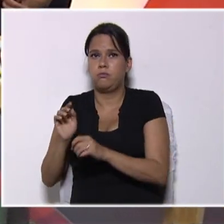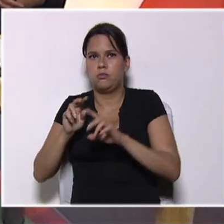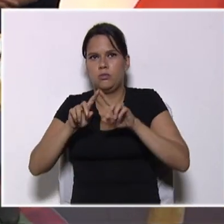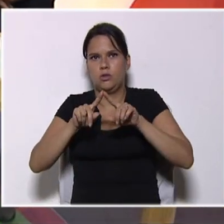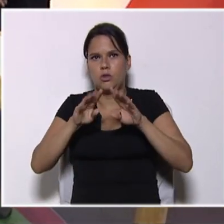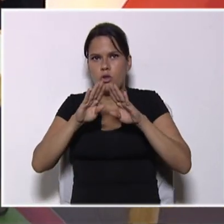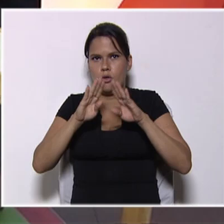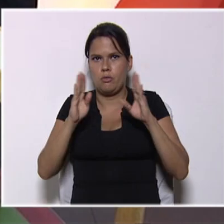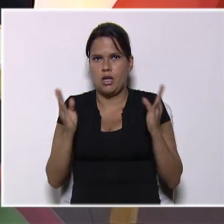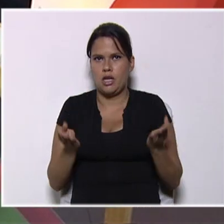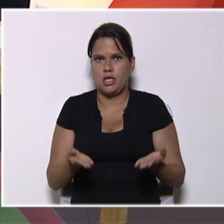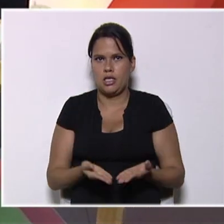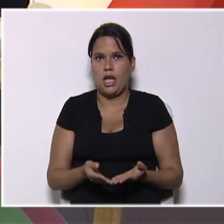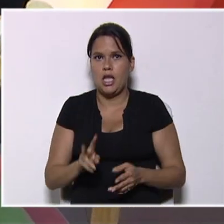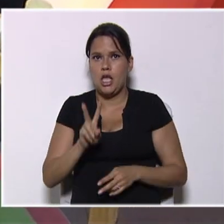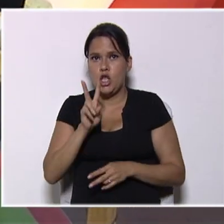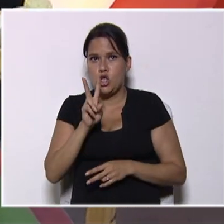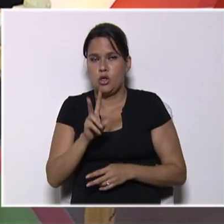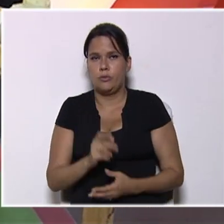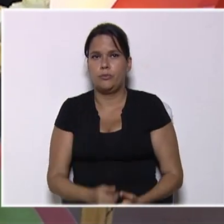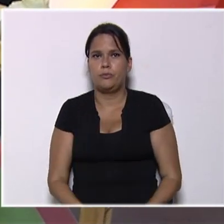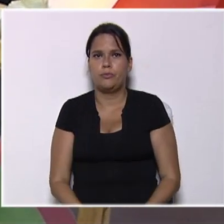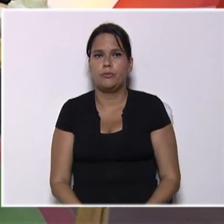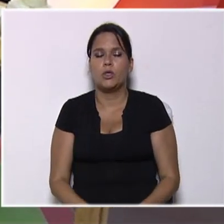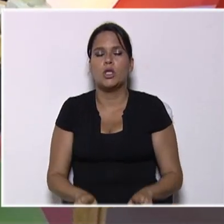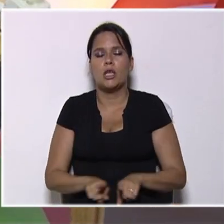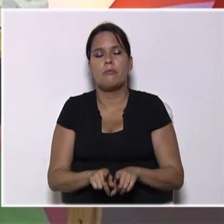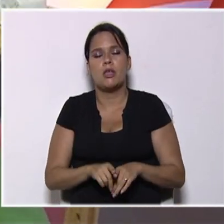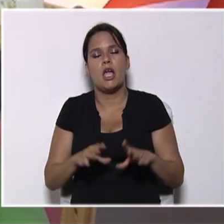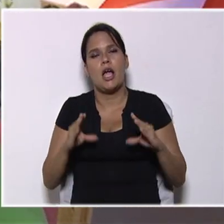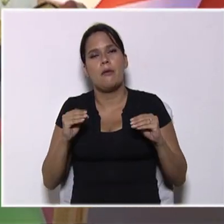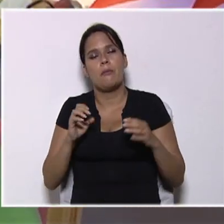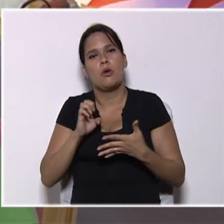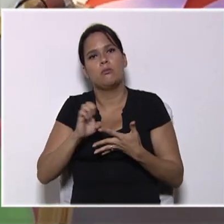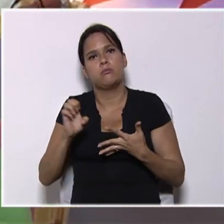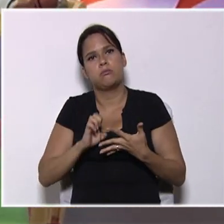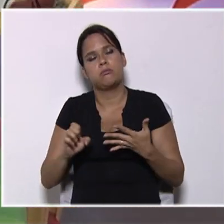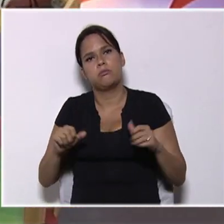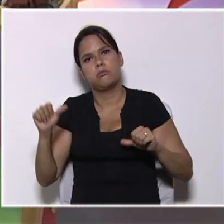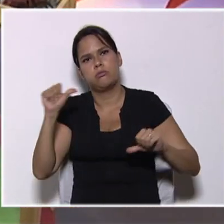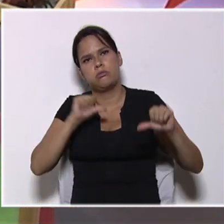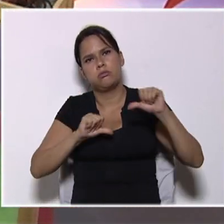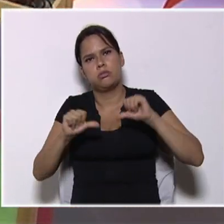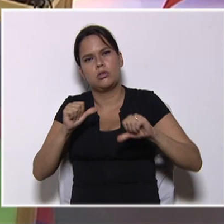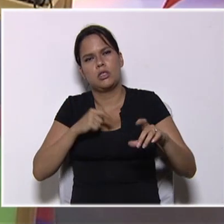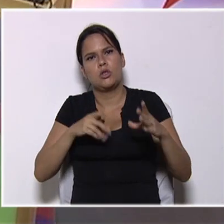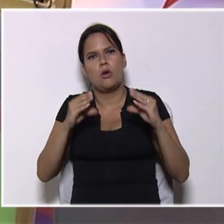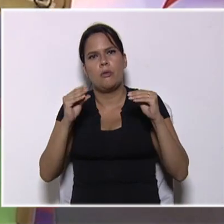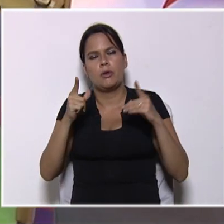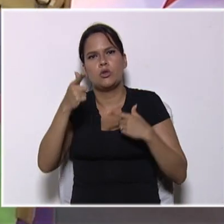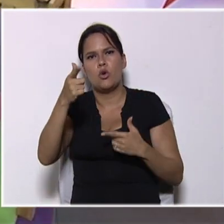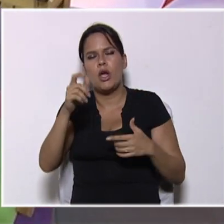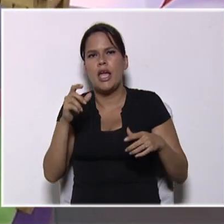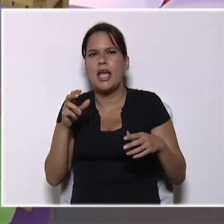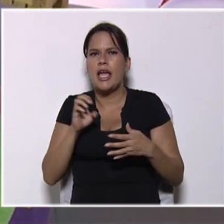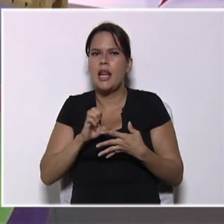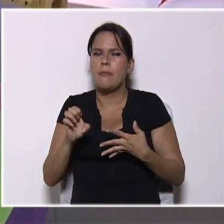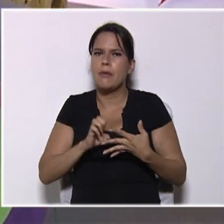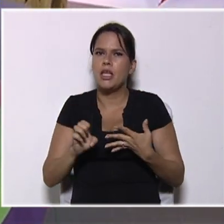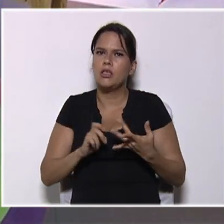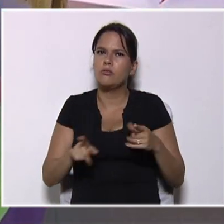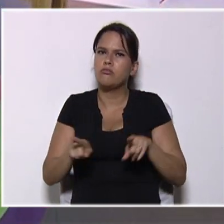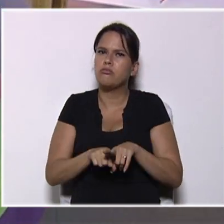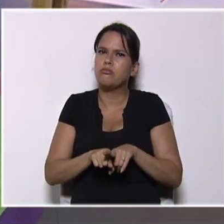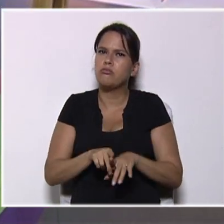tipos de reciclaje. Pero también hablamos de elementos químicos. Y tú mencionabas acerca de aquellos elementos que se utilizan en